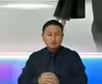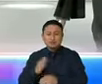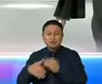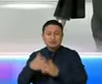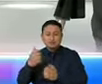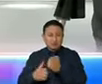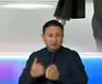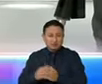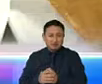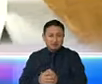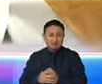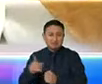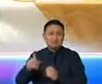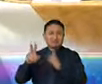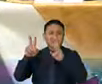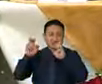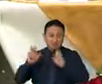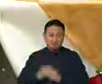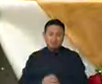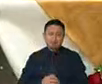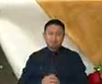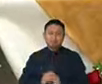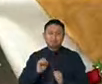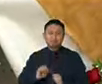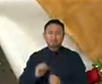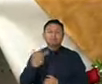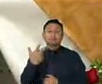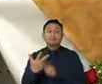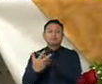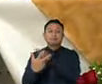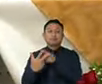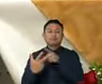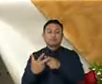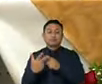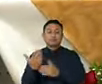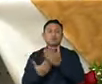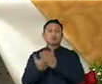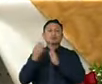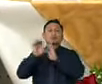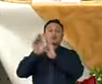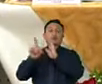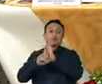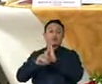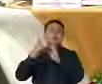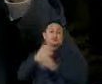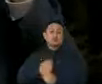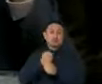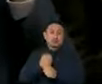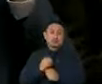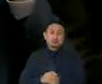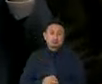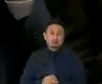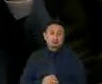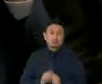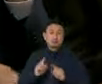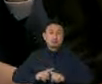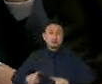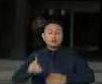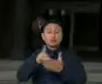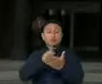presenten entre los contenidos. De esta manera, 3 cuerpos legales integrarían el nuevo Código Orgánico de Seguridad, siempre y cuando sus